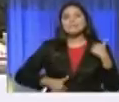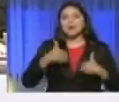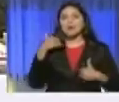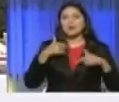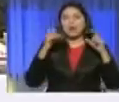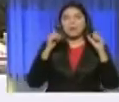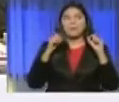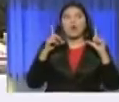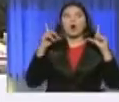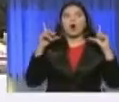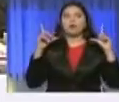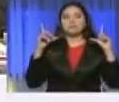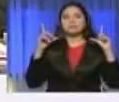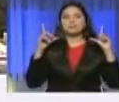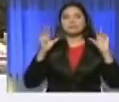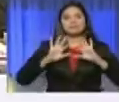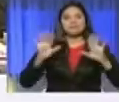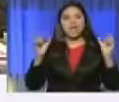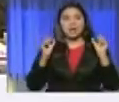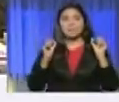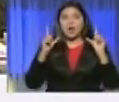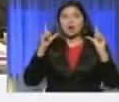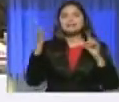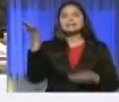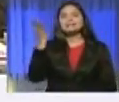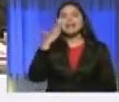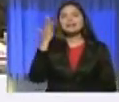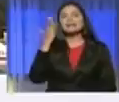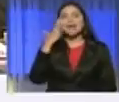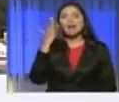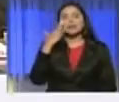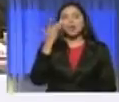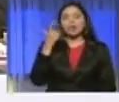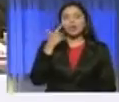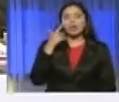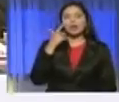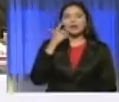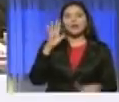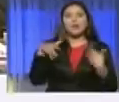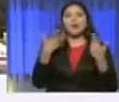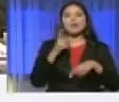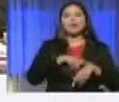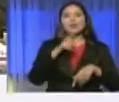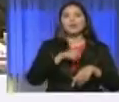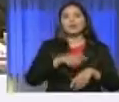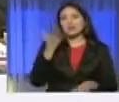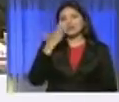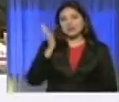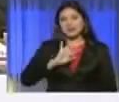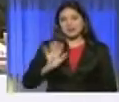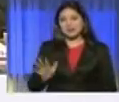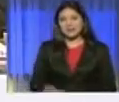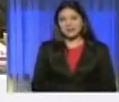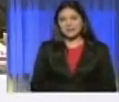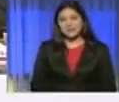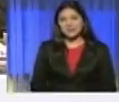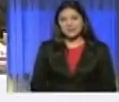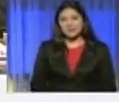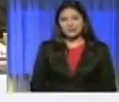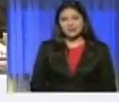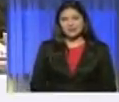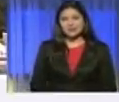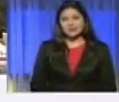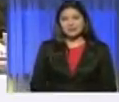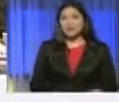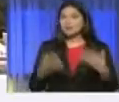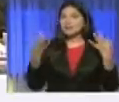amaneció, ya se sabe el número de lotería que va a salir, ¿no? Es una